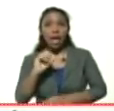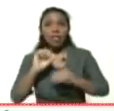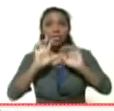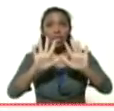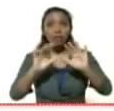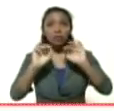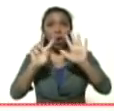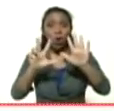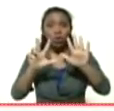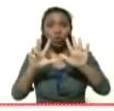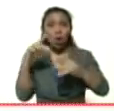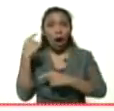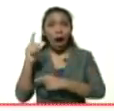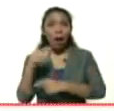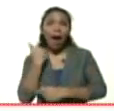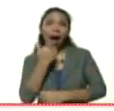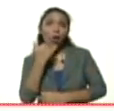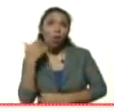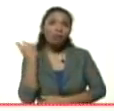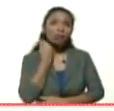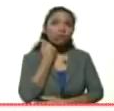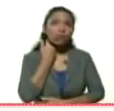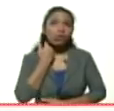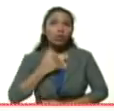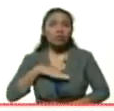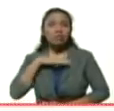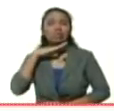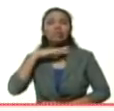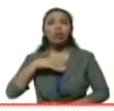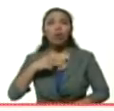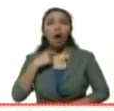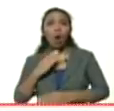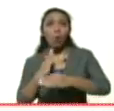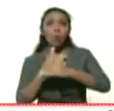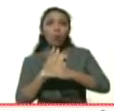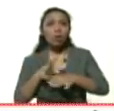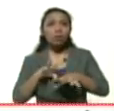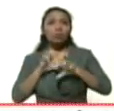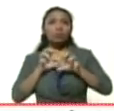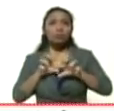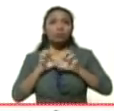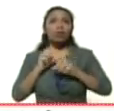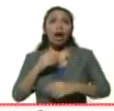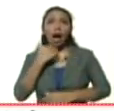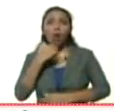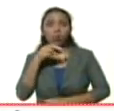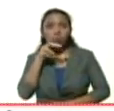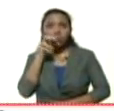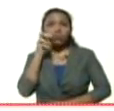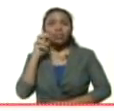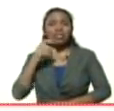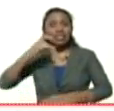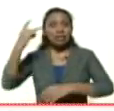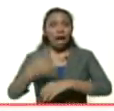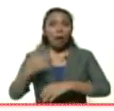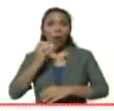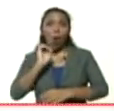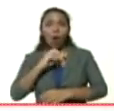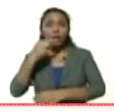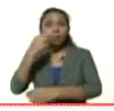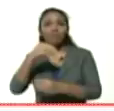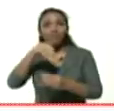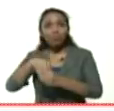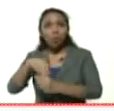la condición lo amerita o porque tienen una insuficiencia respiratoria moderada o una insuficiencia respiratoria grave, están en